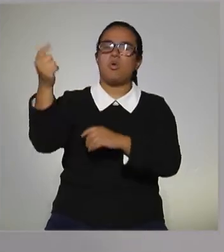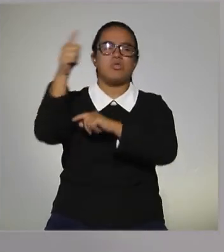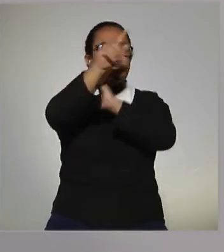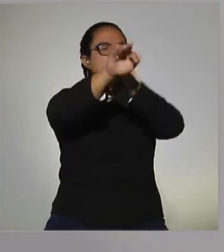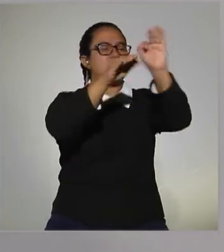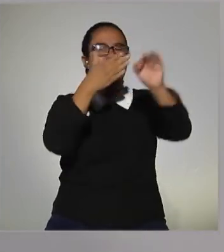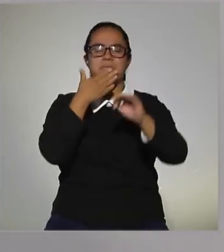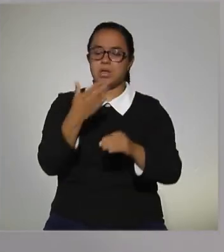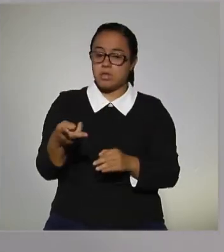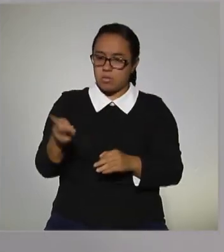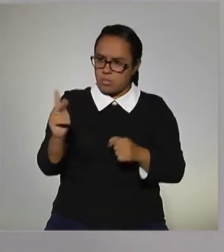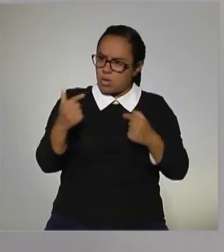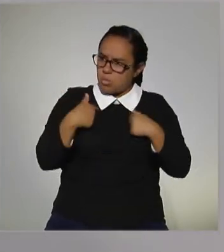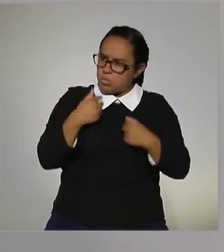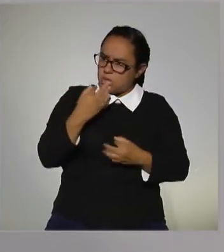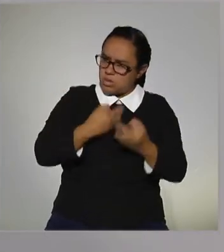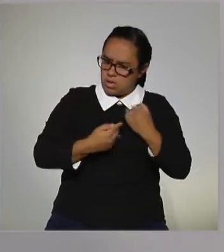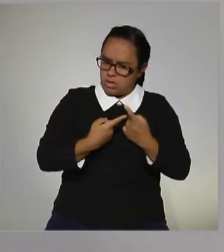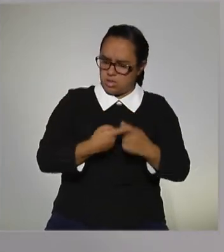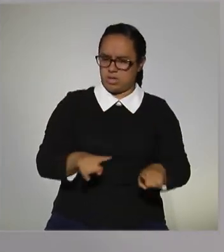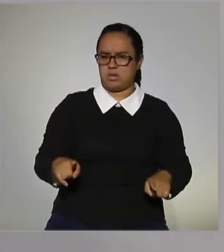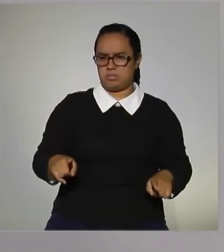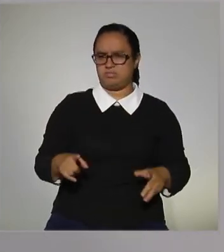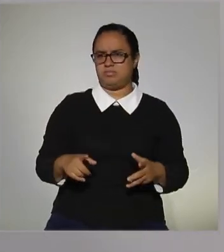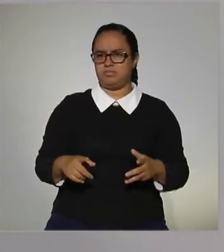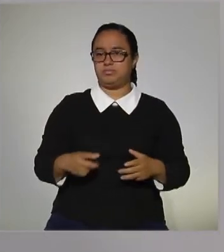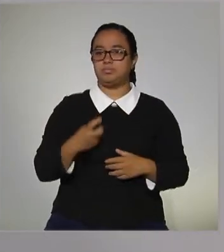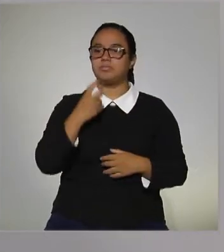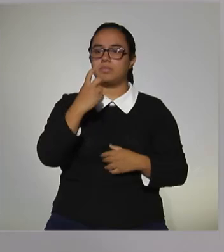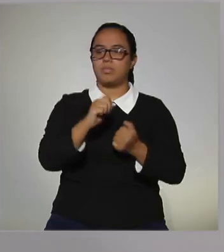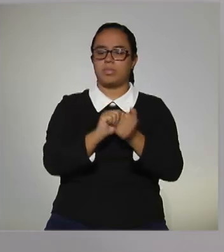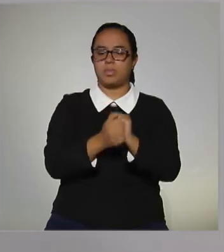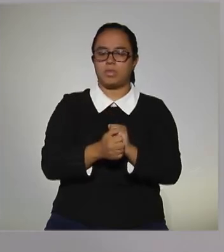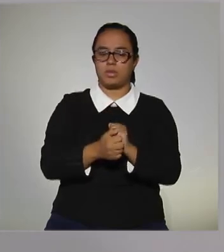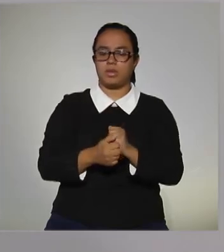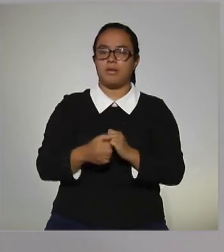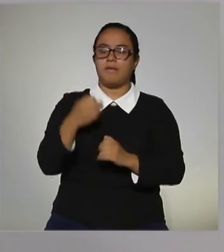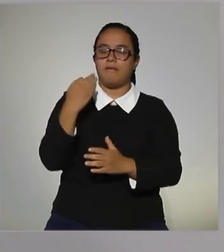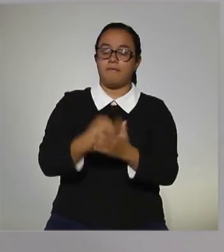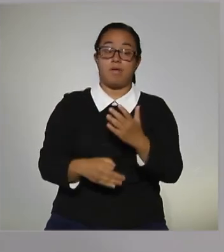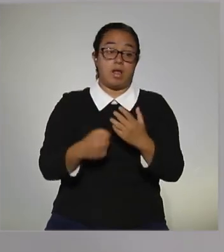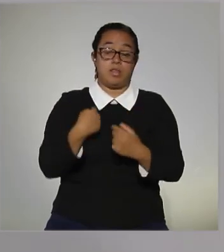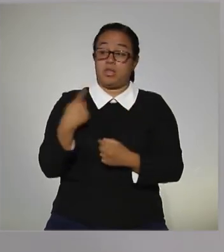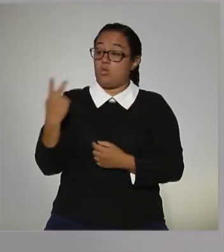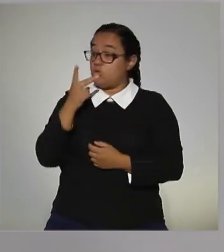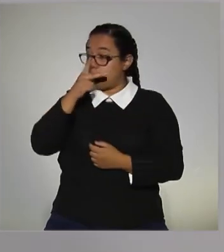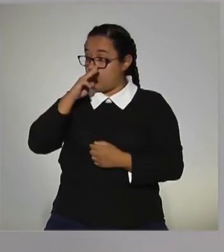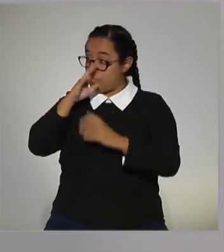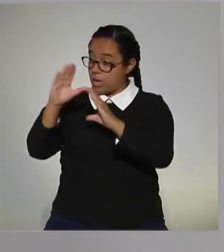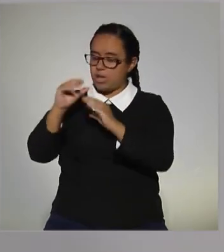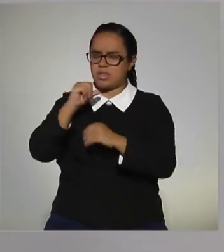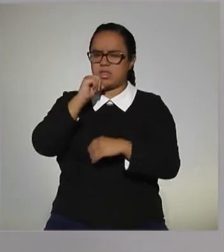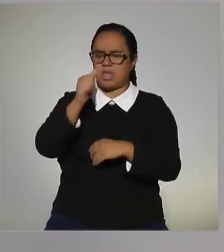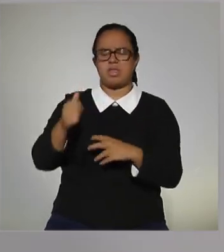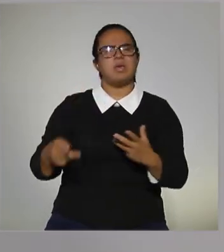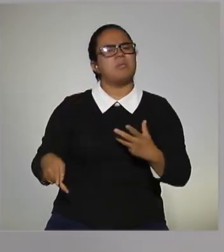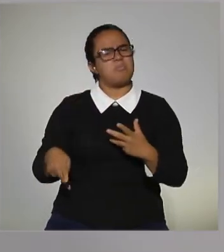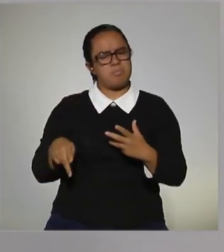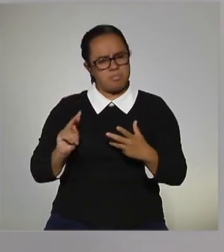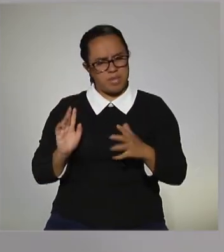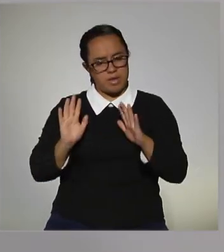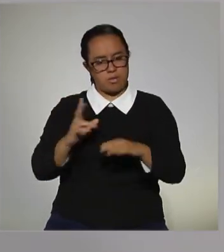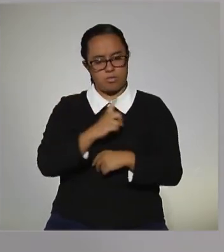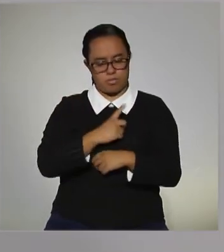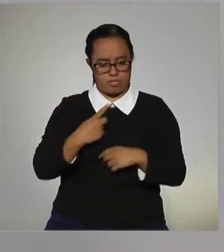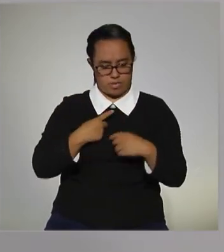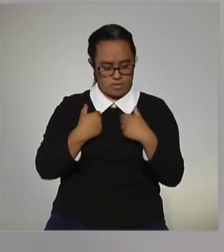a cómo te comportas conmigo. Y esto viene a partir del dichoso, nadie nos enseña a ser padres, pero tenemos que entender que